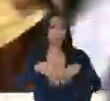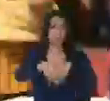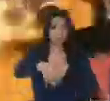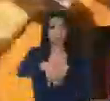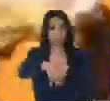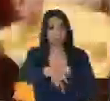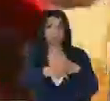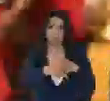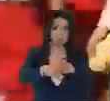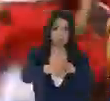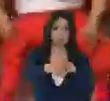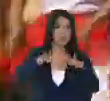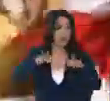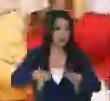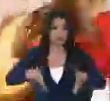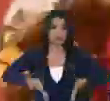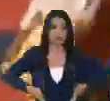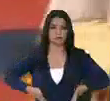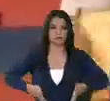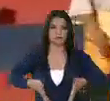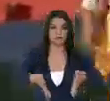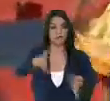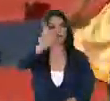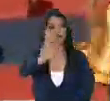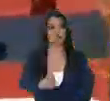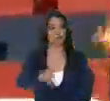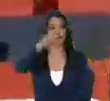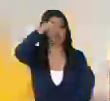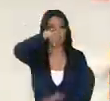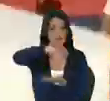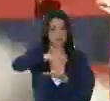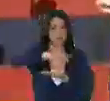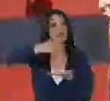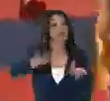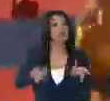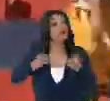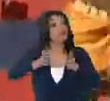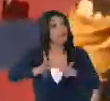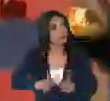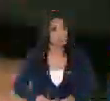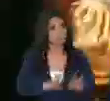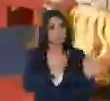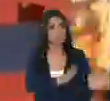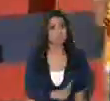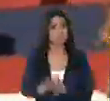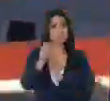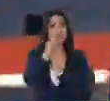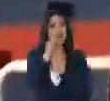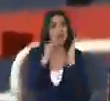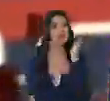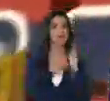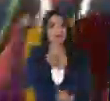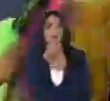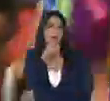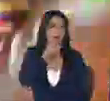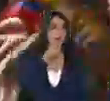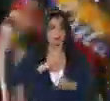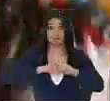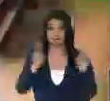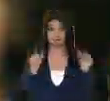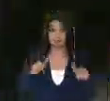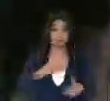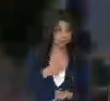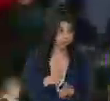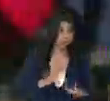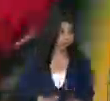que se desarrollarán en el sur, en el norte y en el centro, también se ha preparado una agenda de artistas en varias zonas